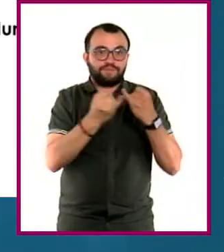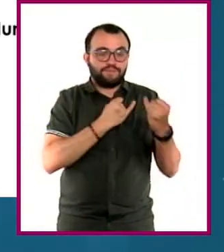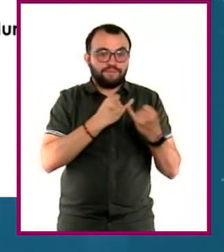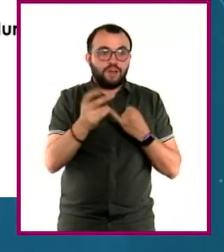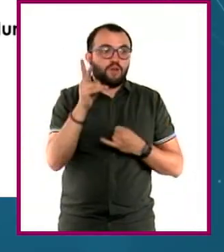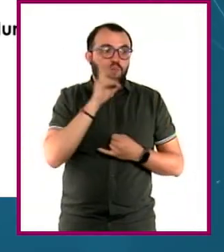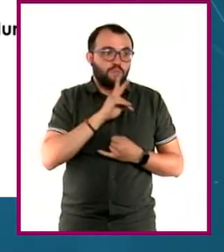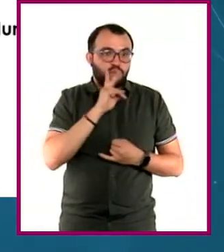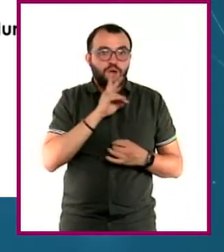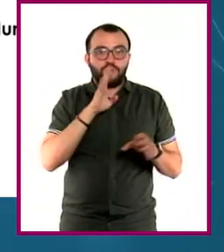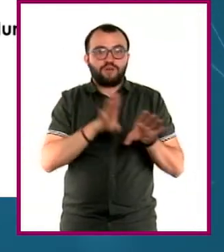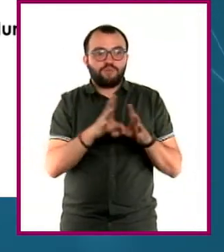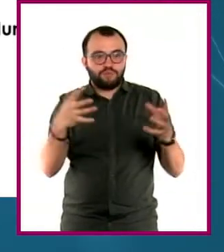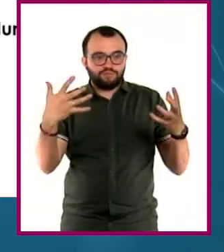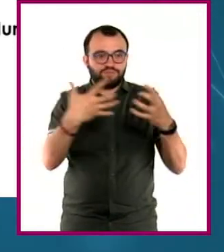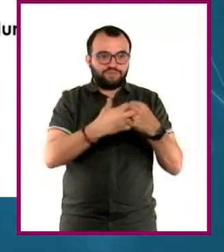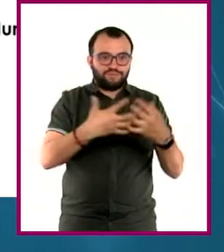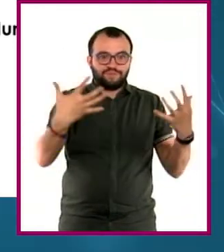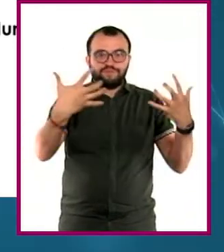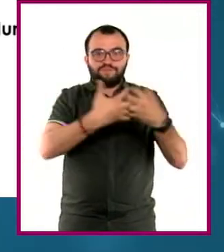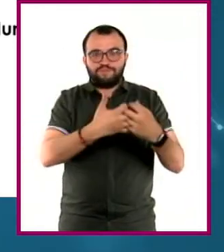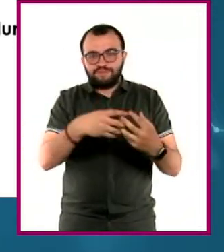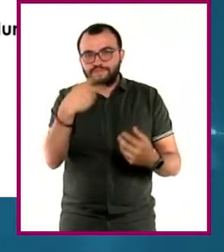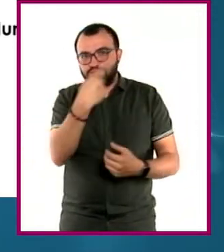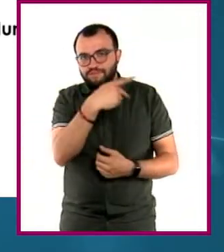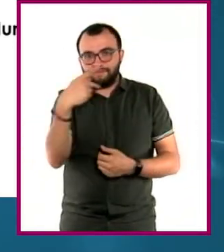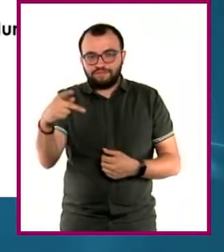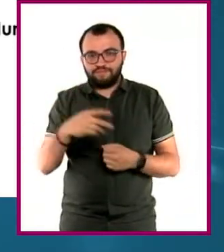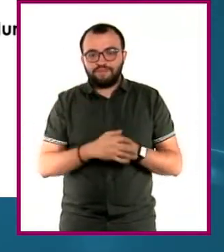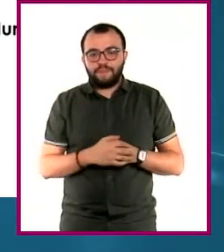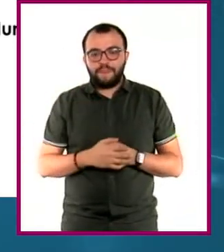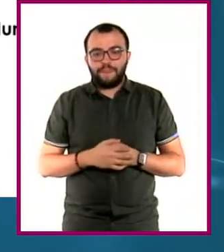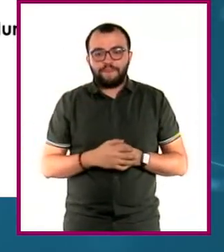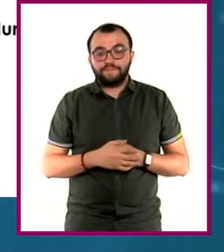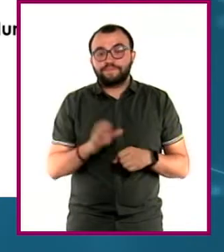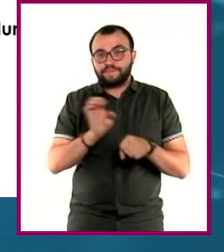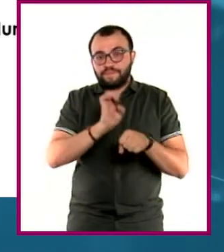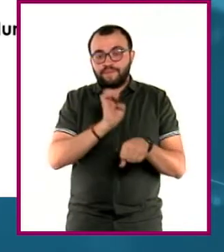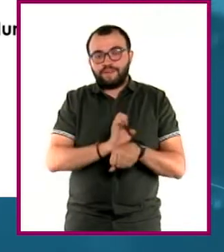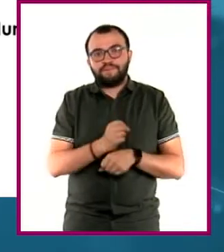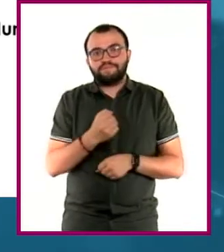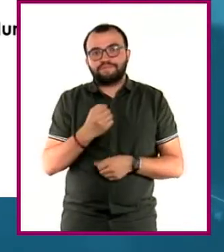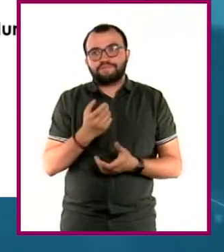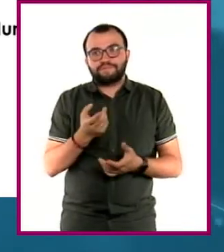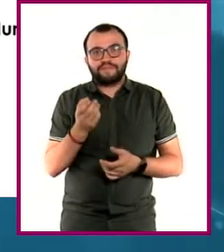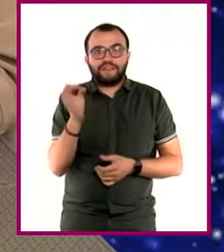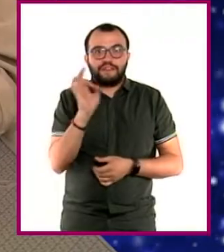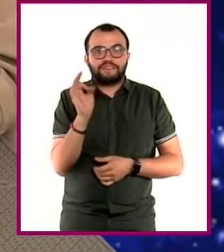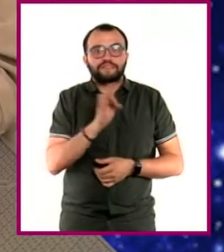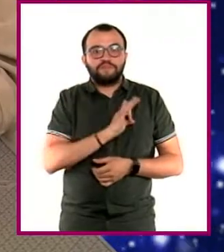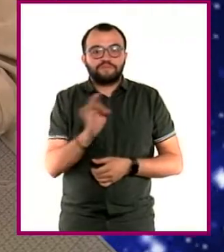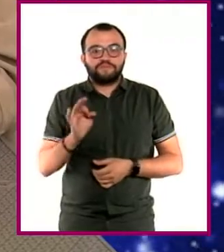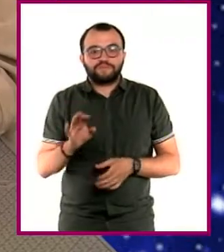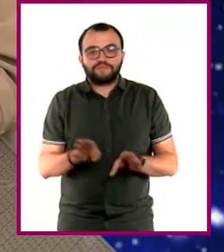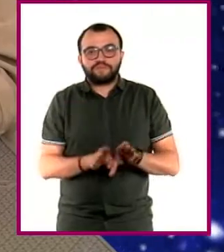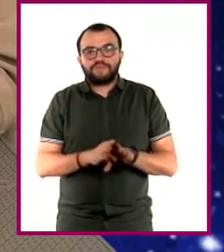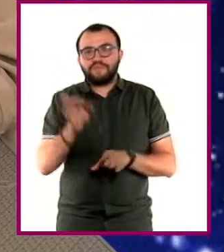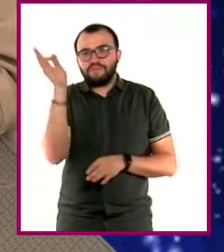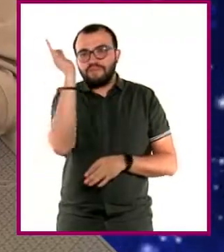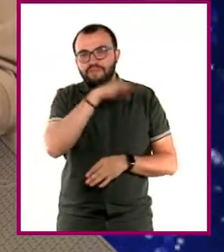con reacciones de colisiones de núcleos. Entonces sí es posible crear átomos de manera artificial en la